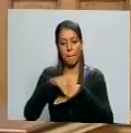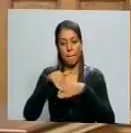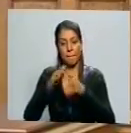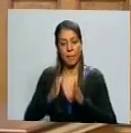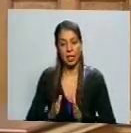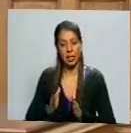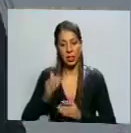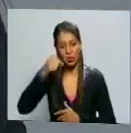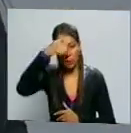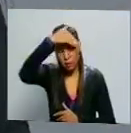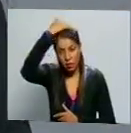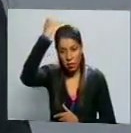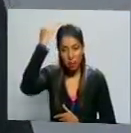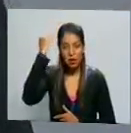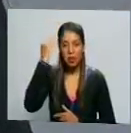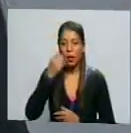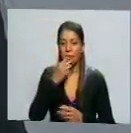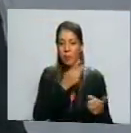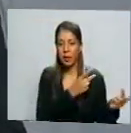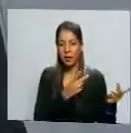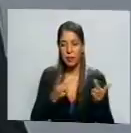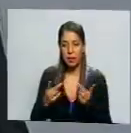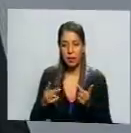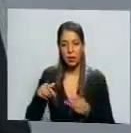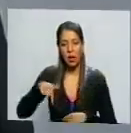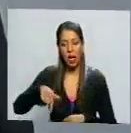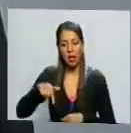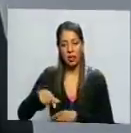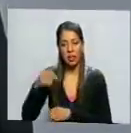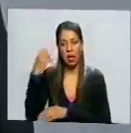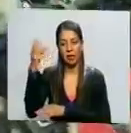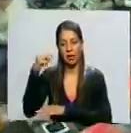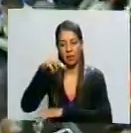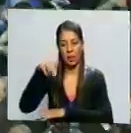nuestro recinto, a la Casa del Poder Popular.